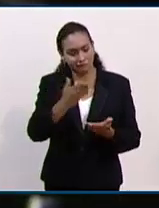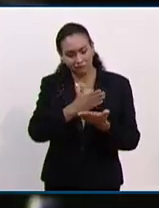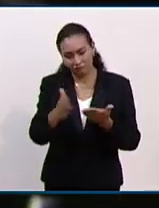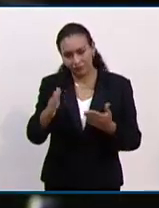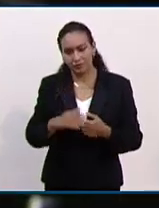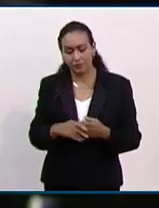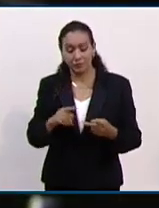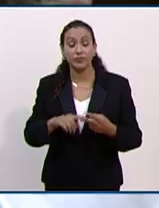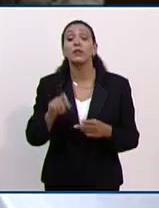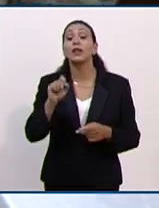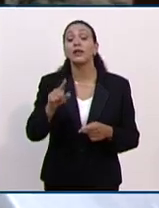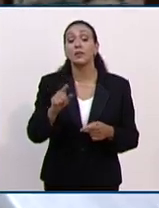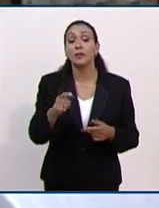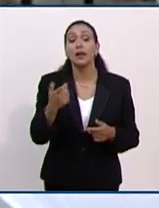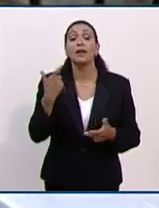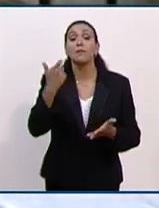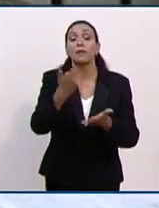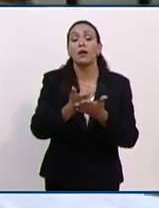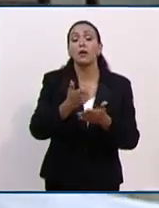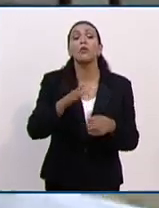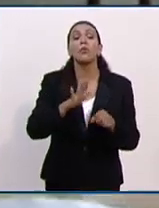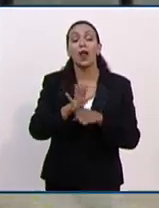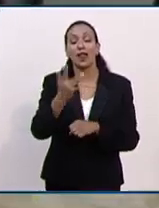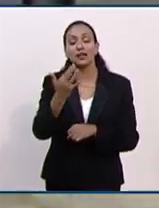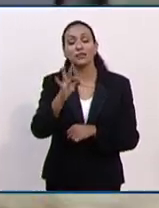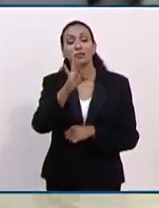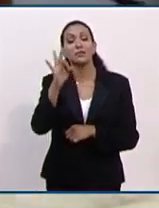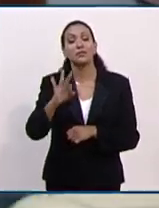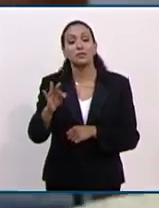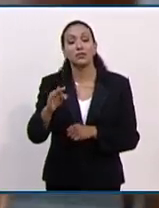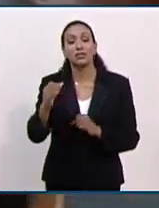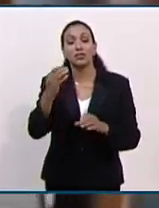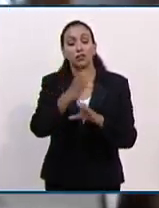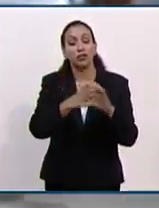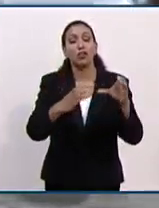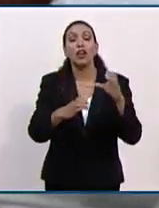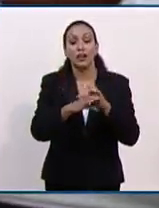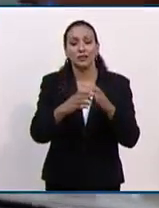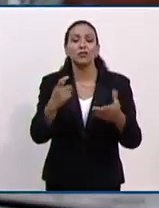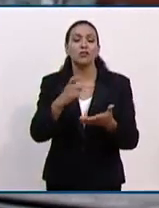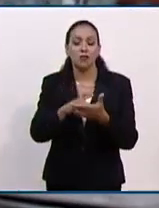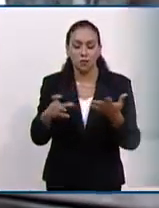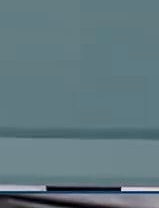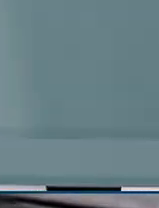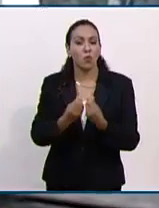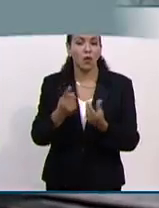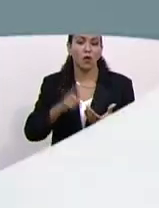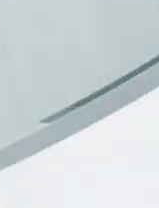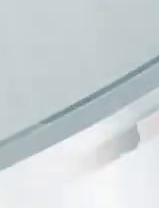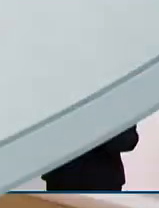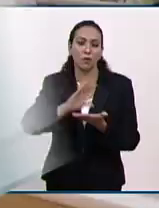que se concede es generalmente el 50% de los bienes del matrimonio.